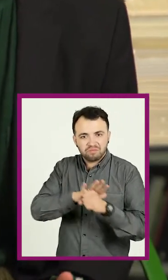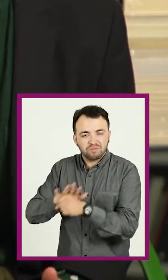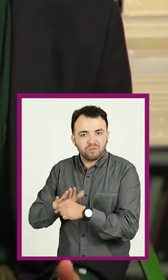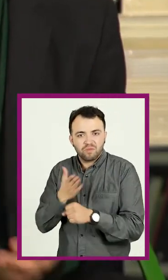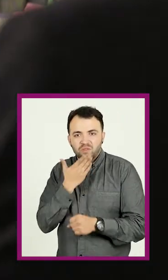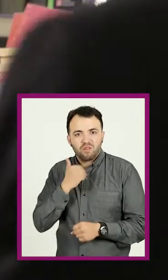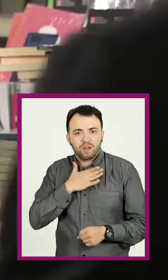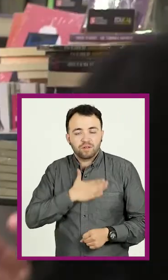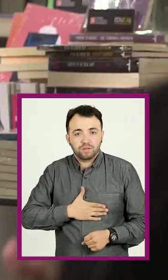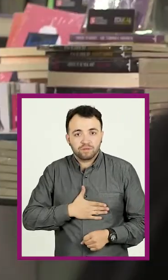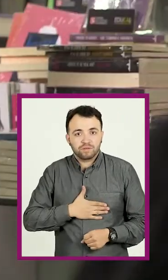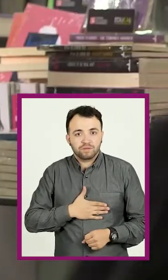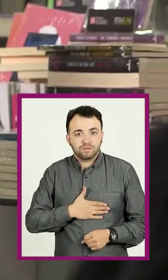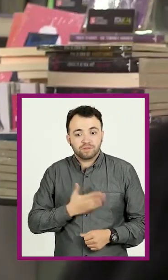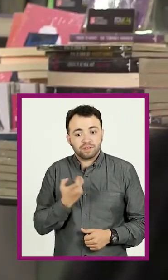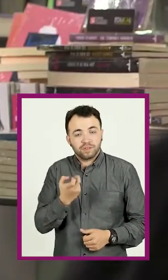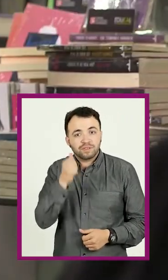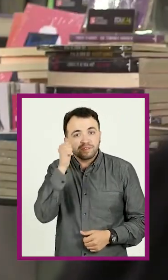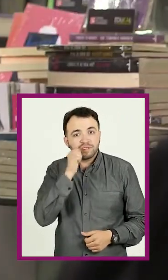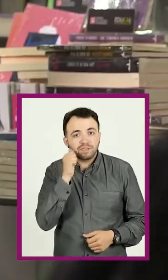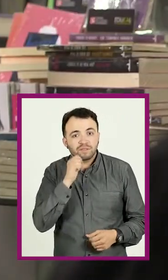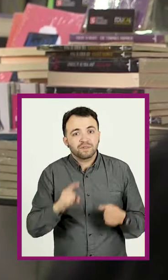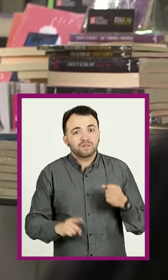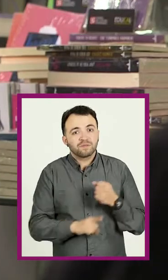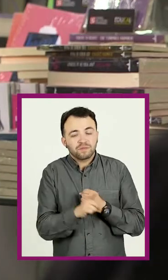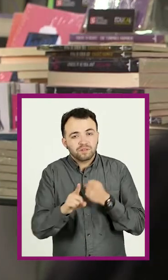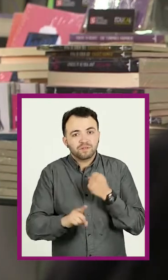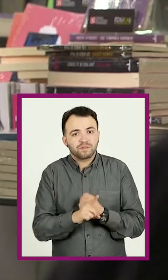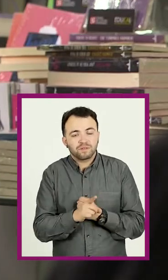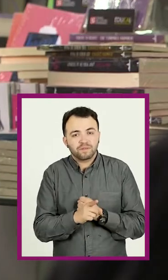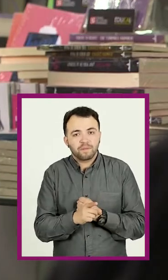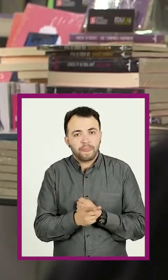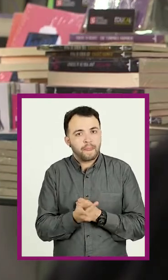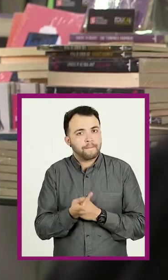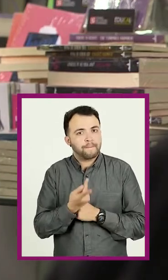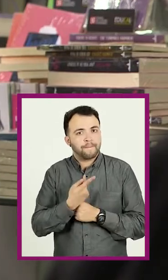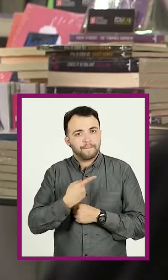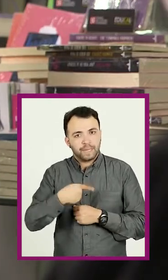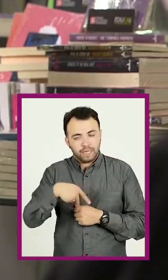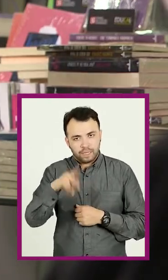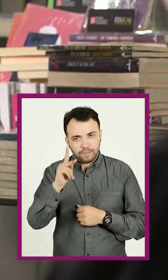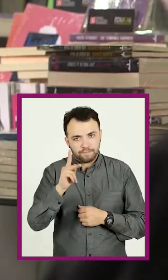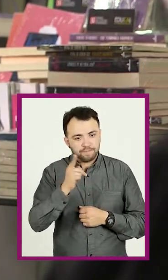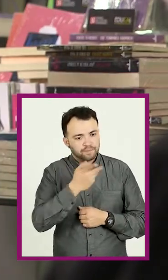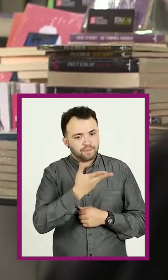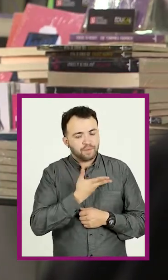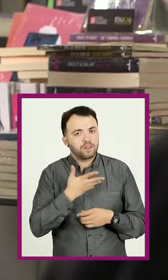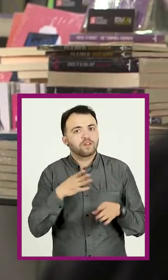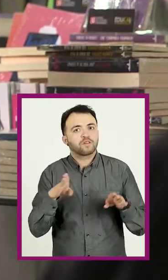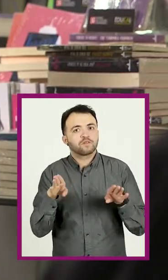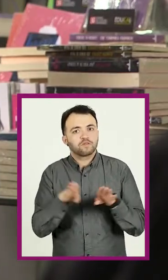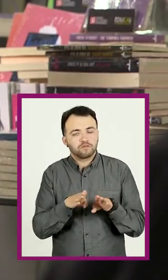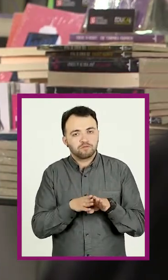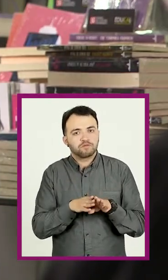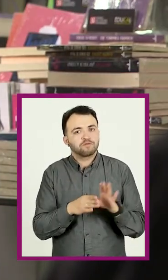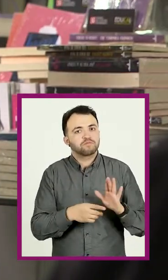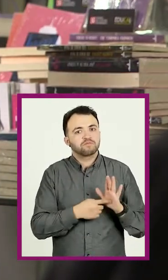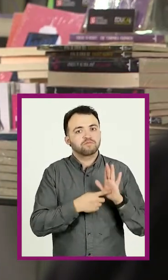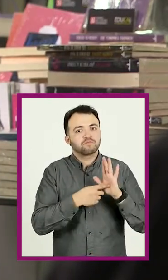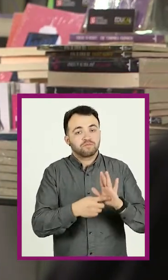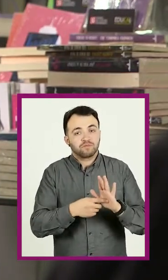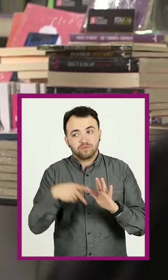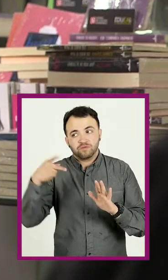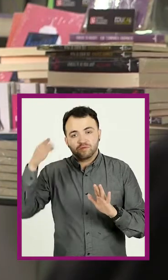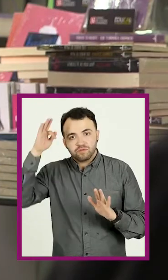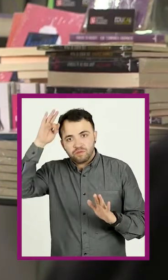la ética. Ese es el conflicto ahí, ¿no? Pero ahí está diríamos la tenacidad de la filosofía.